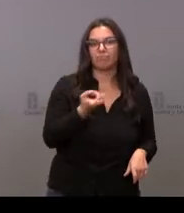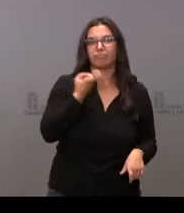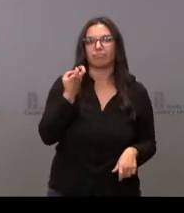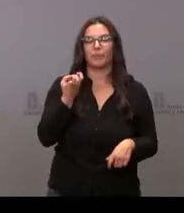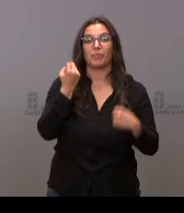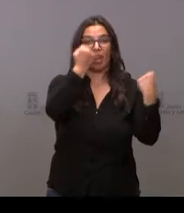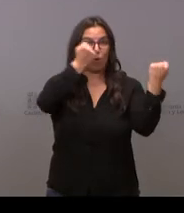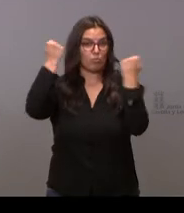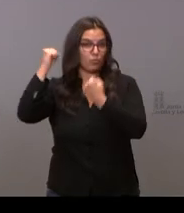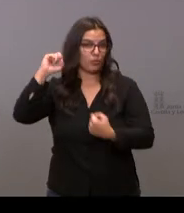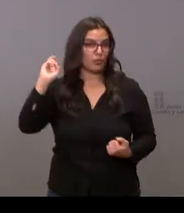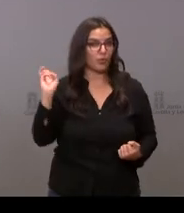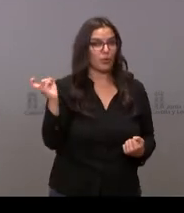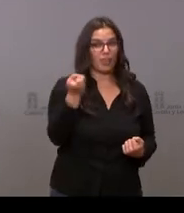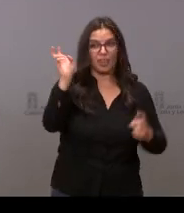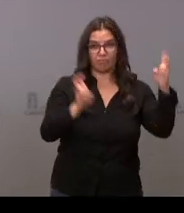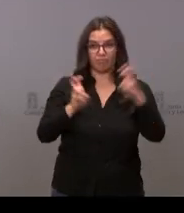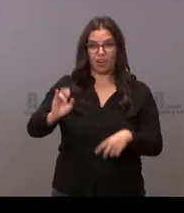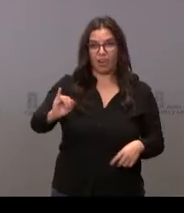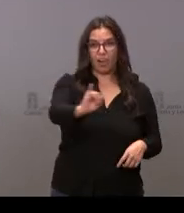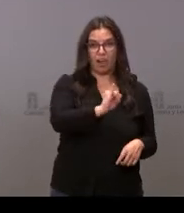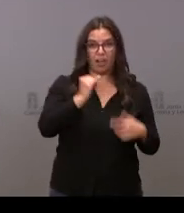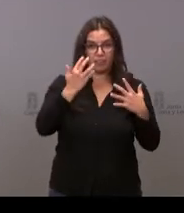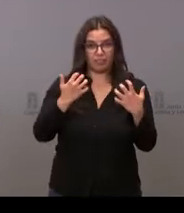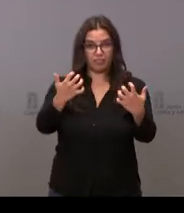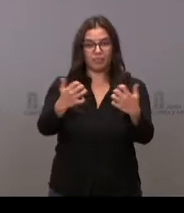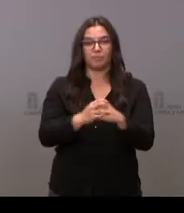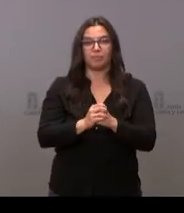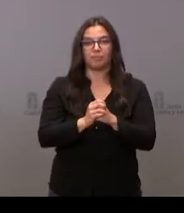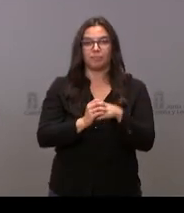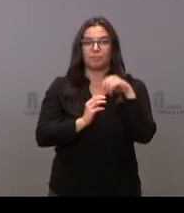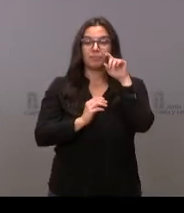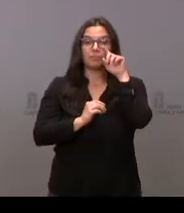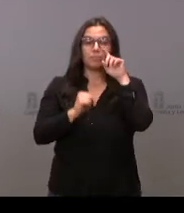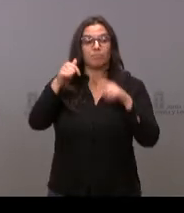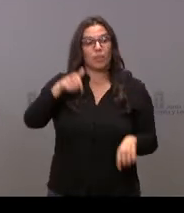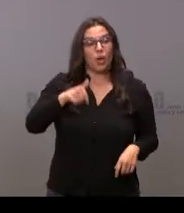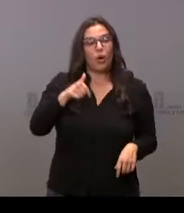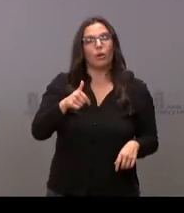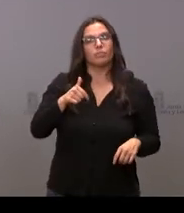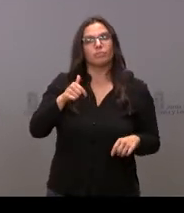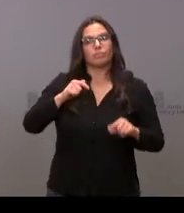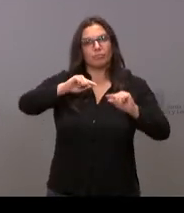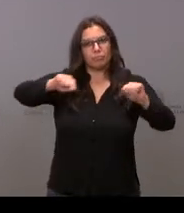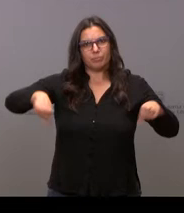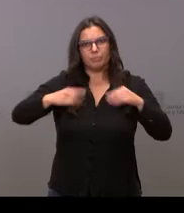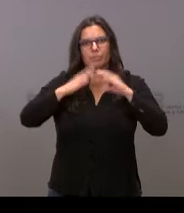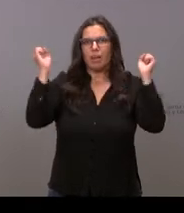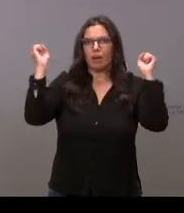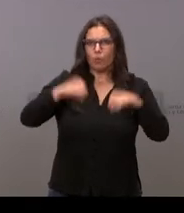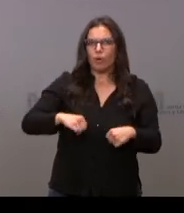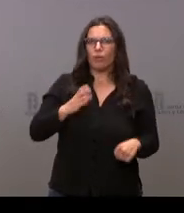autoridades que nos acompañáis en el día de hoy hoy rubricamos un acuerdo que podríamos